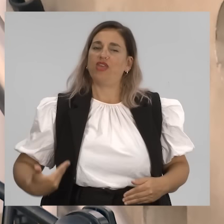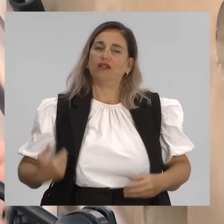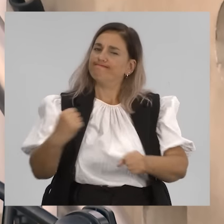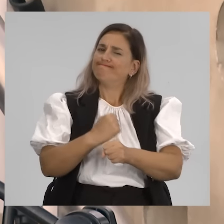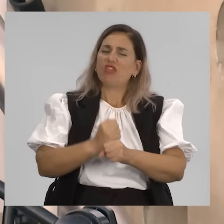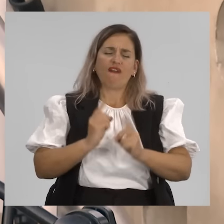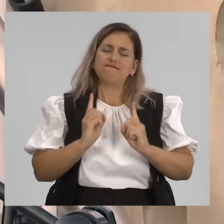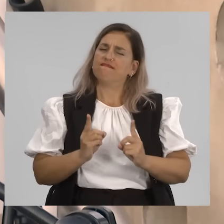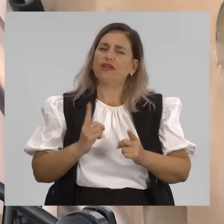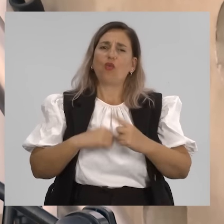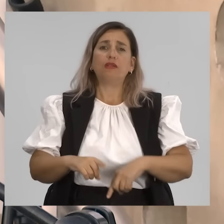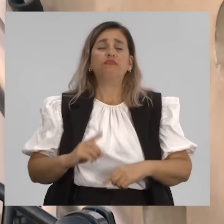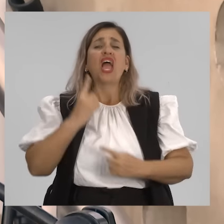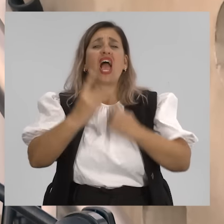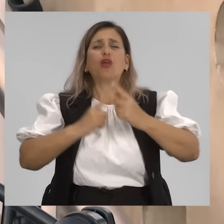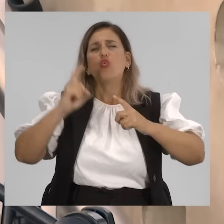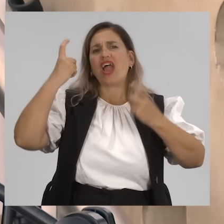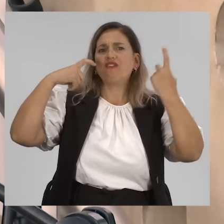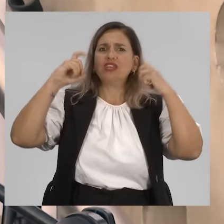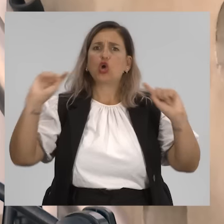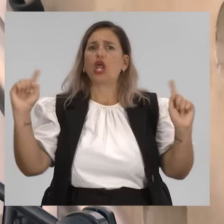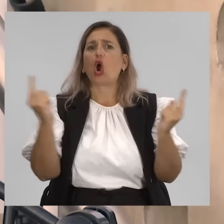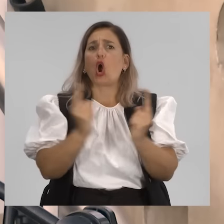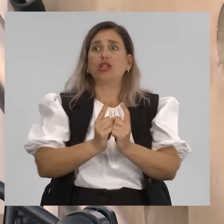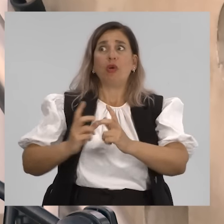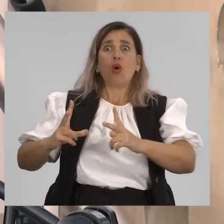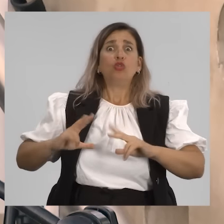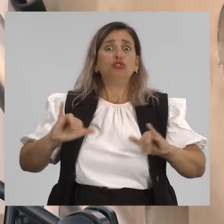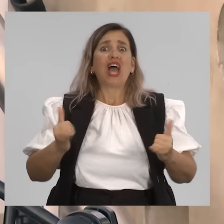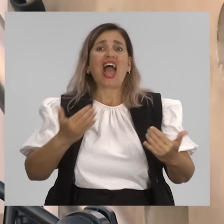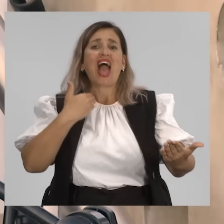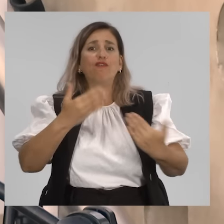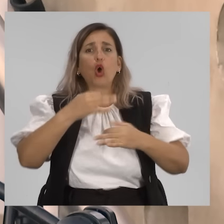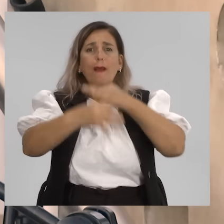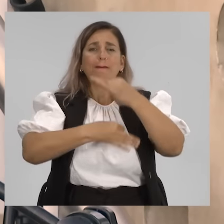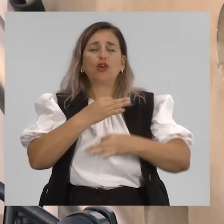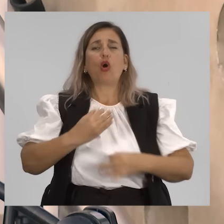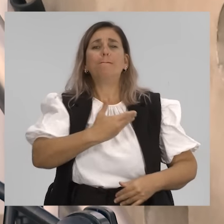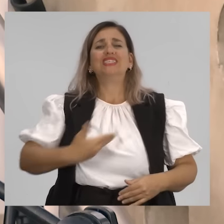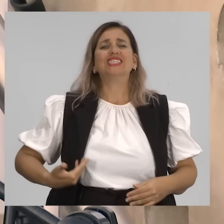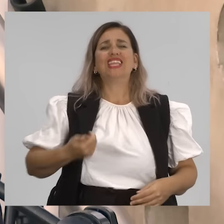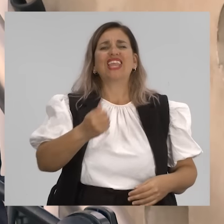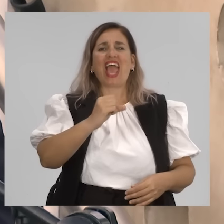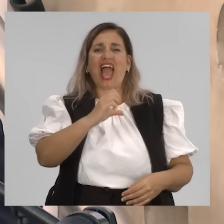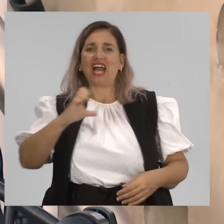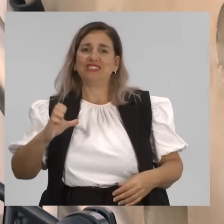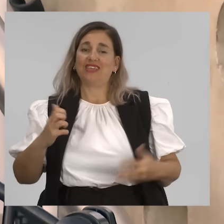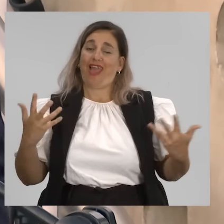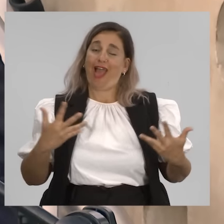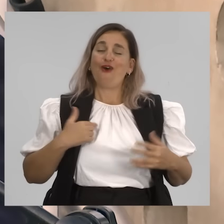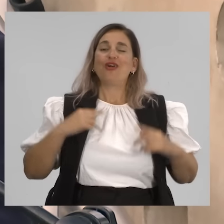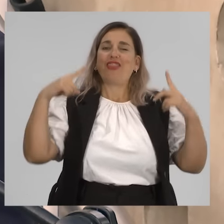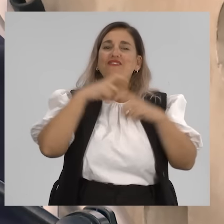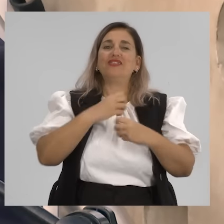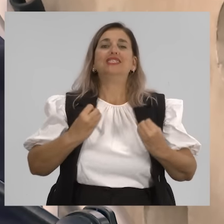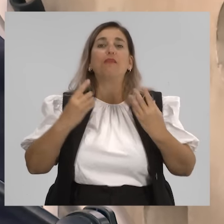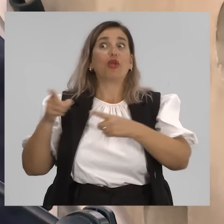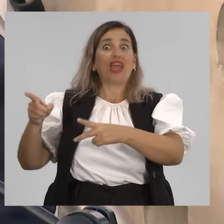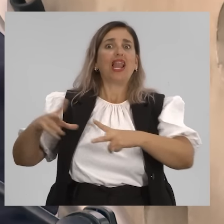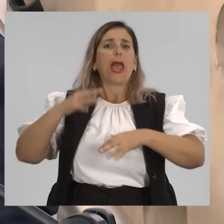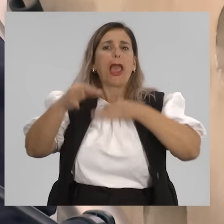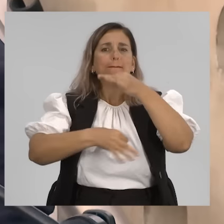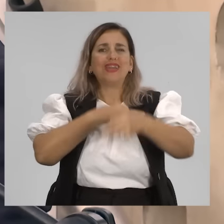reflexiones breves, porque hablar después del presidente hace es difícil, porque no solo explica qué